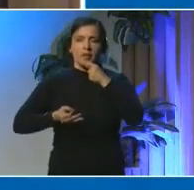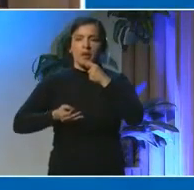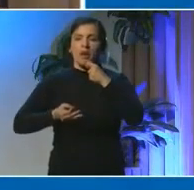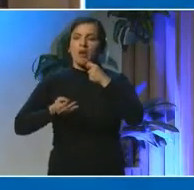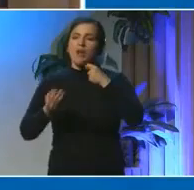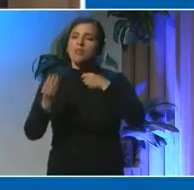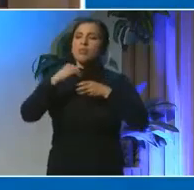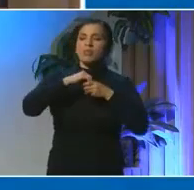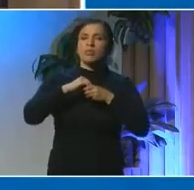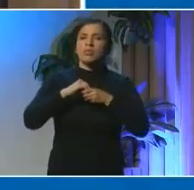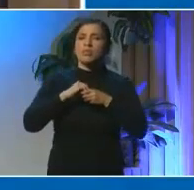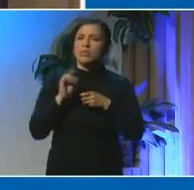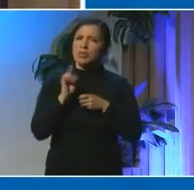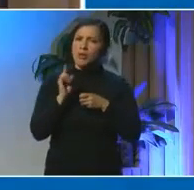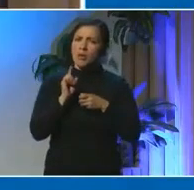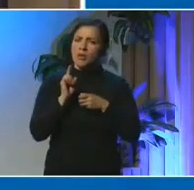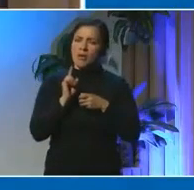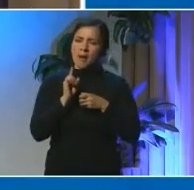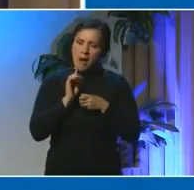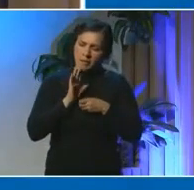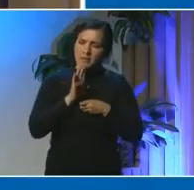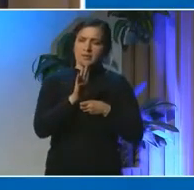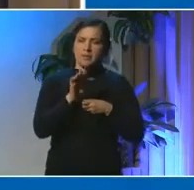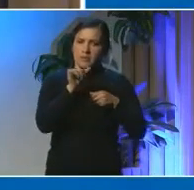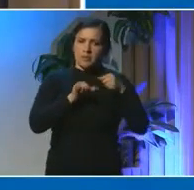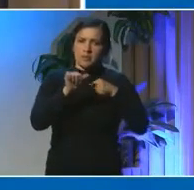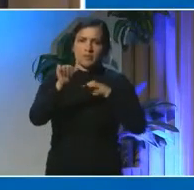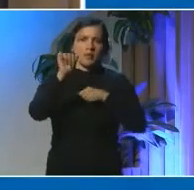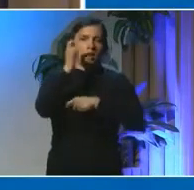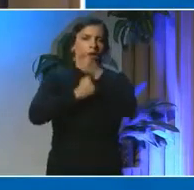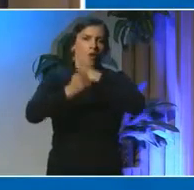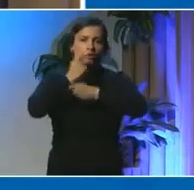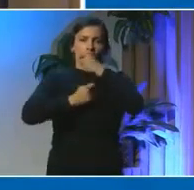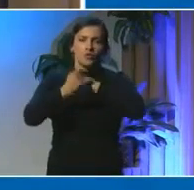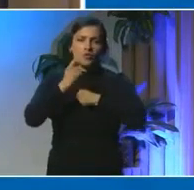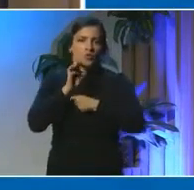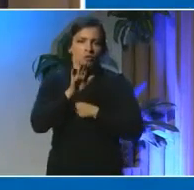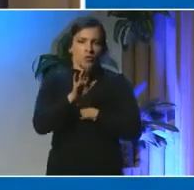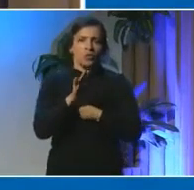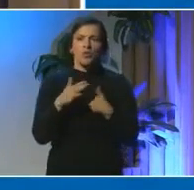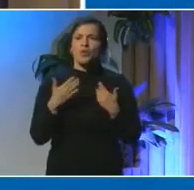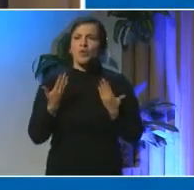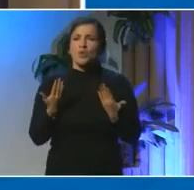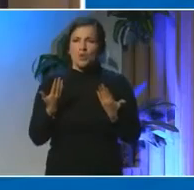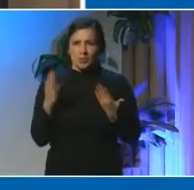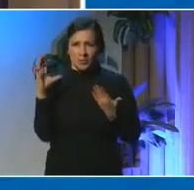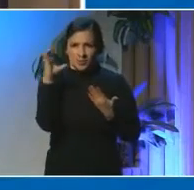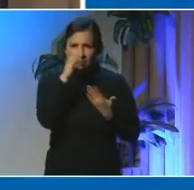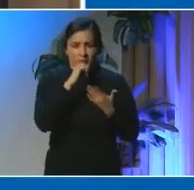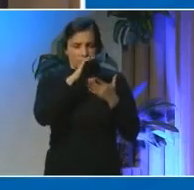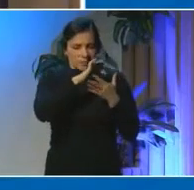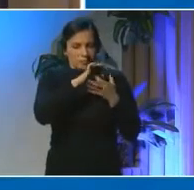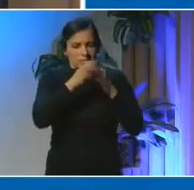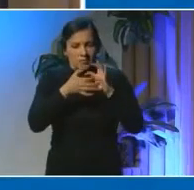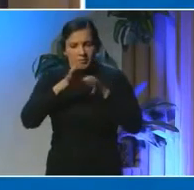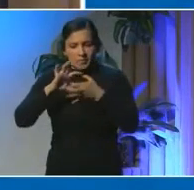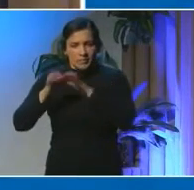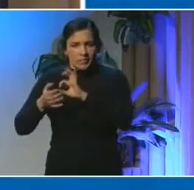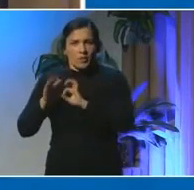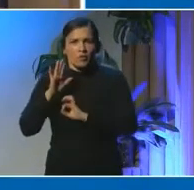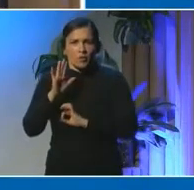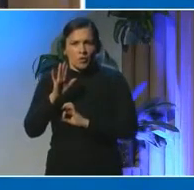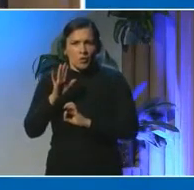entendido eh Cómo debemos abordar cada uno de los eslabones de la cadena de valor y cada uno de esos puntos